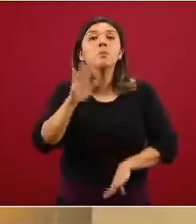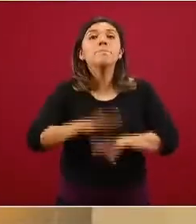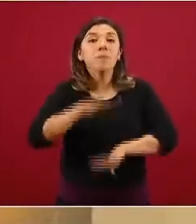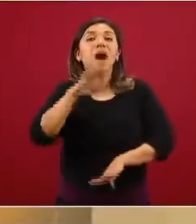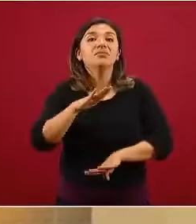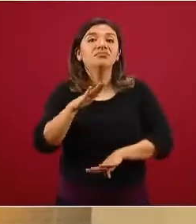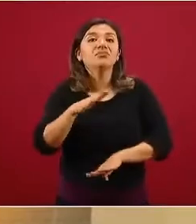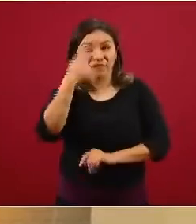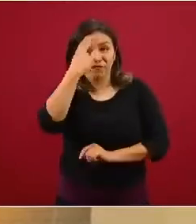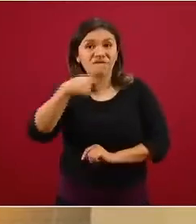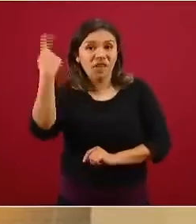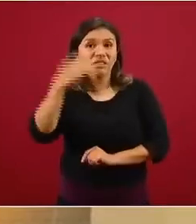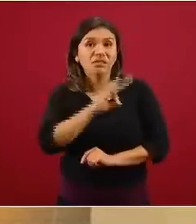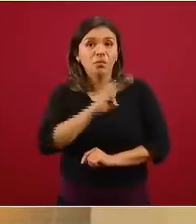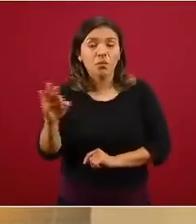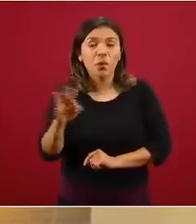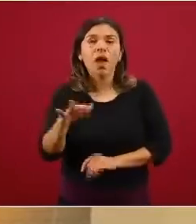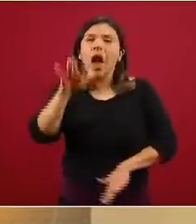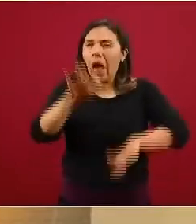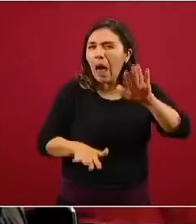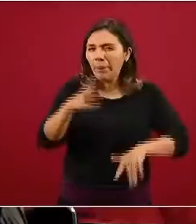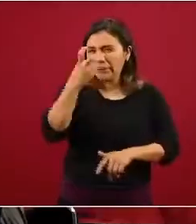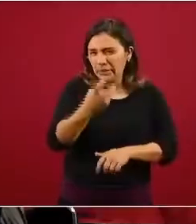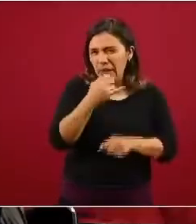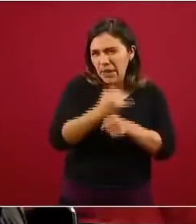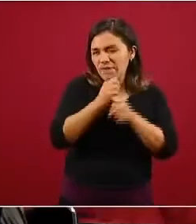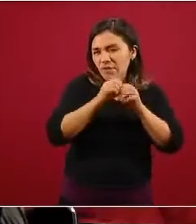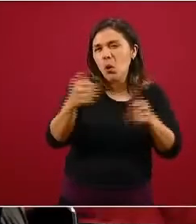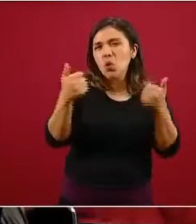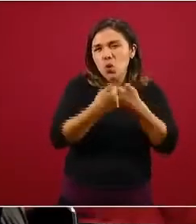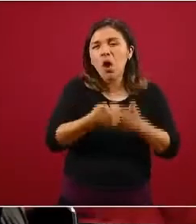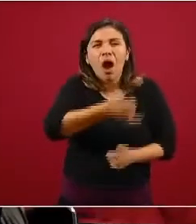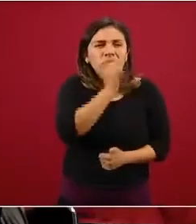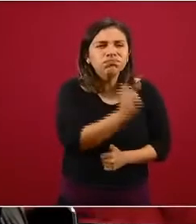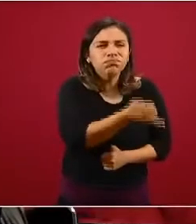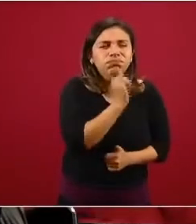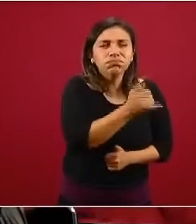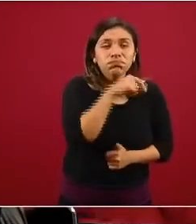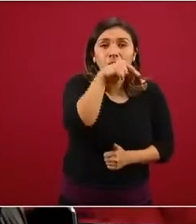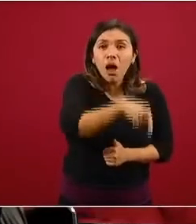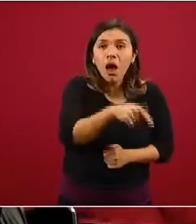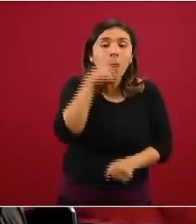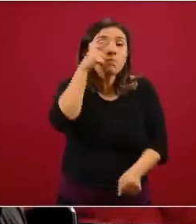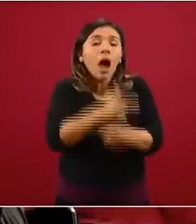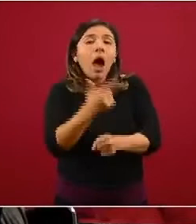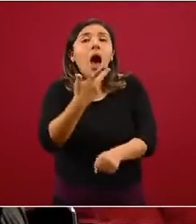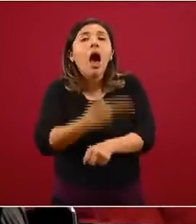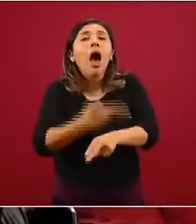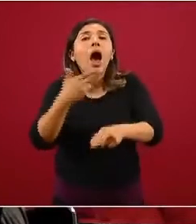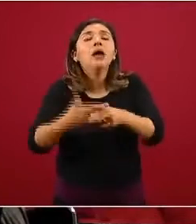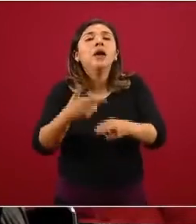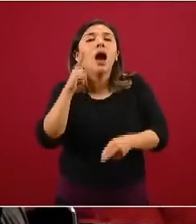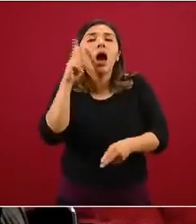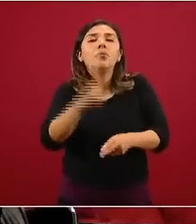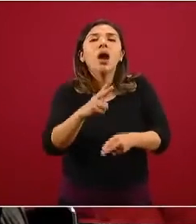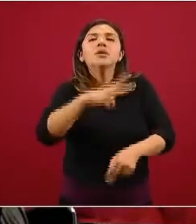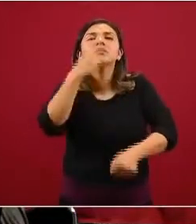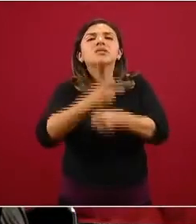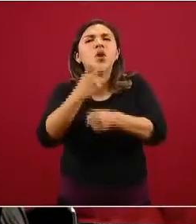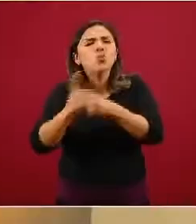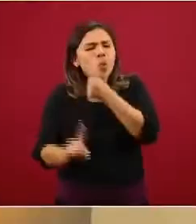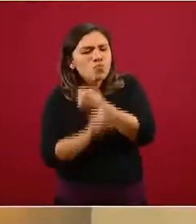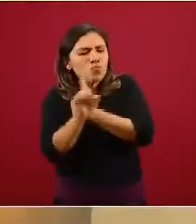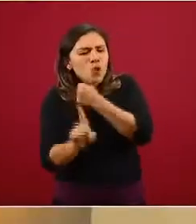más facilitada. A menudo estos datos provocados por el alcohol se detectan hasta que se detecta una segunda